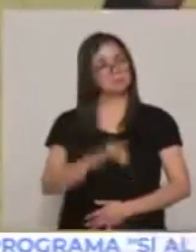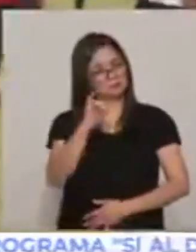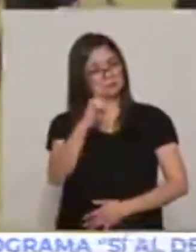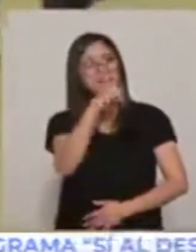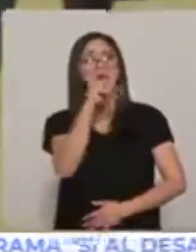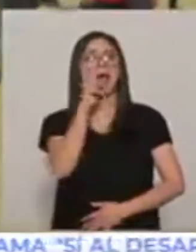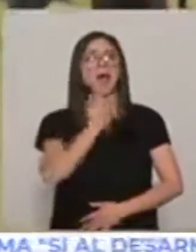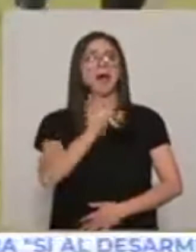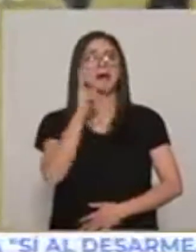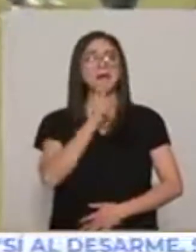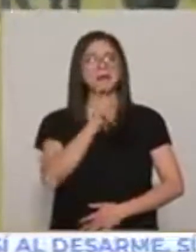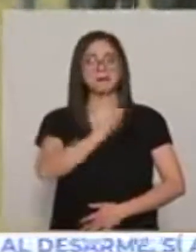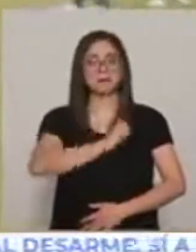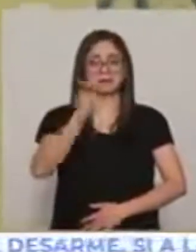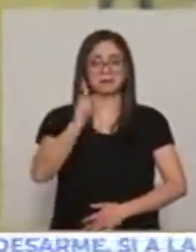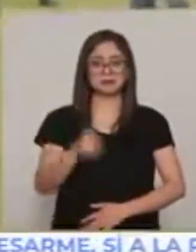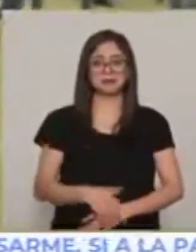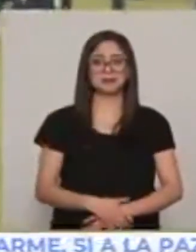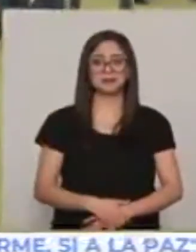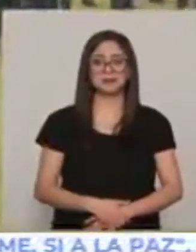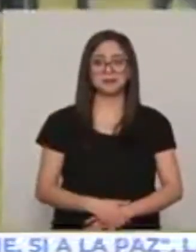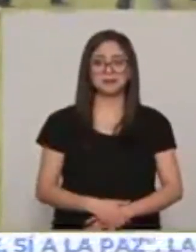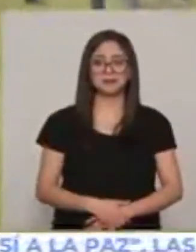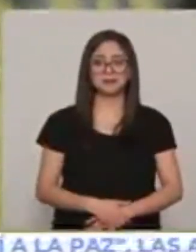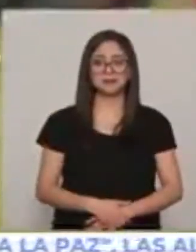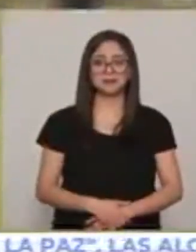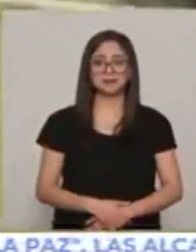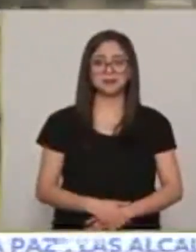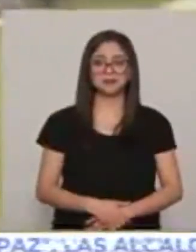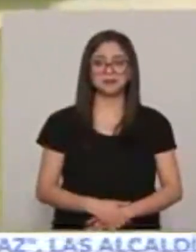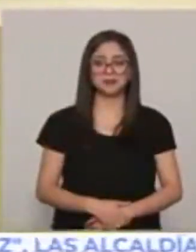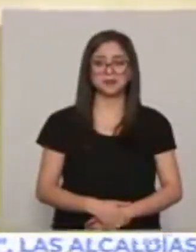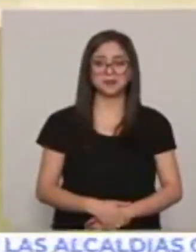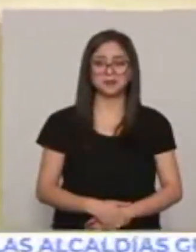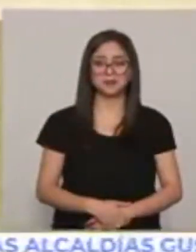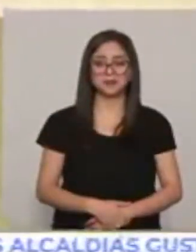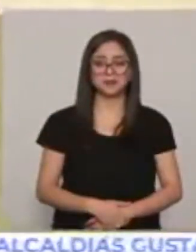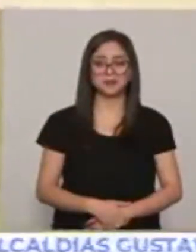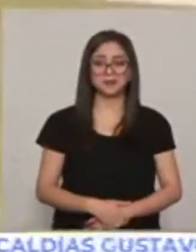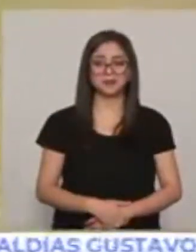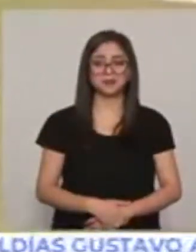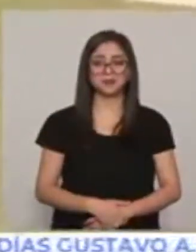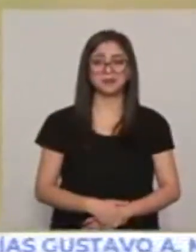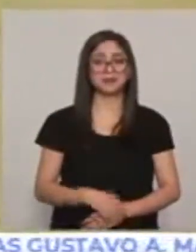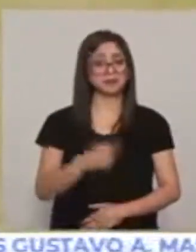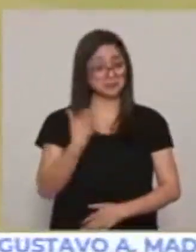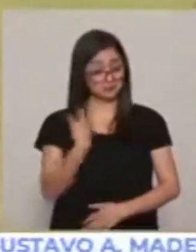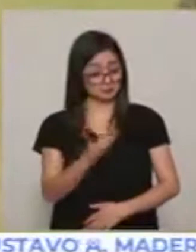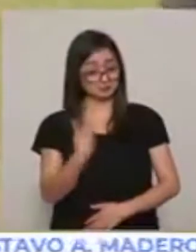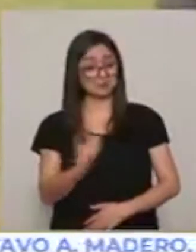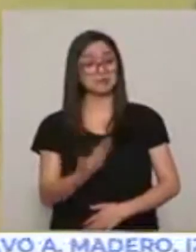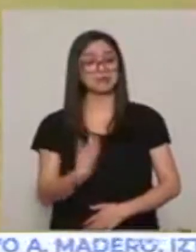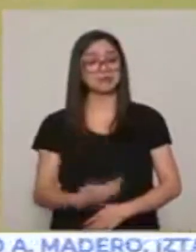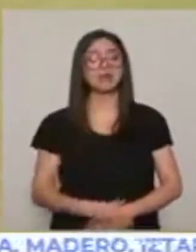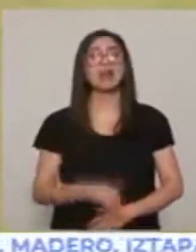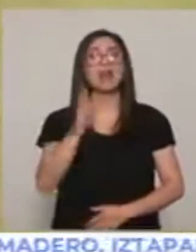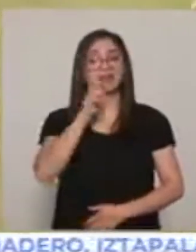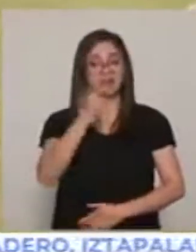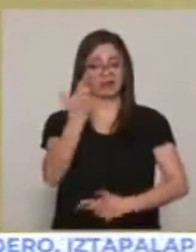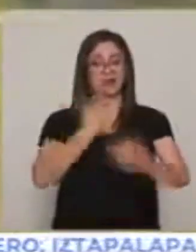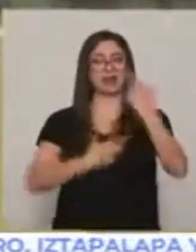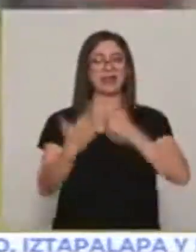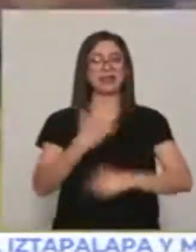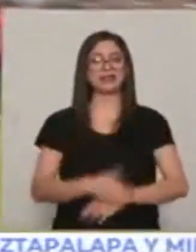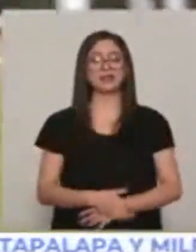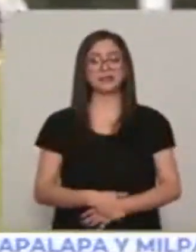bueno. Aaron Rodgers. Vamos a lanzar con Aaron Rodgers. ¡Ah! Bien, a ver, échale. ¿Qué dicen los